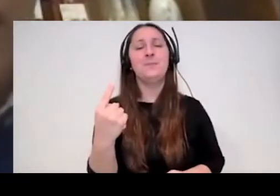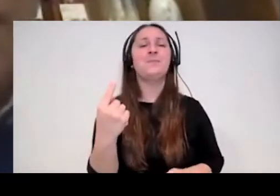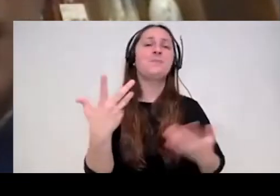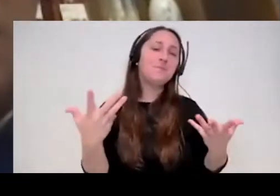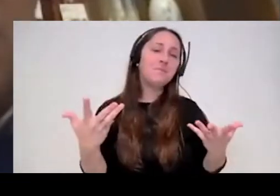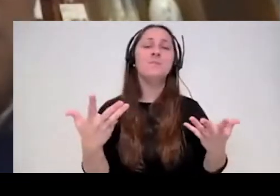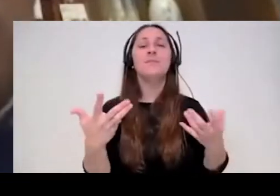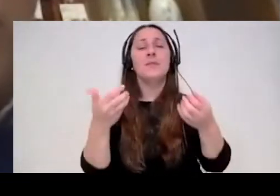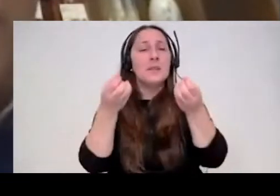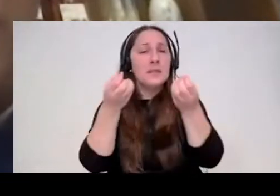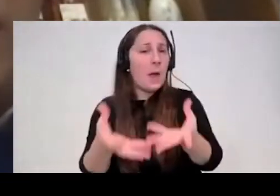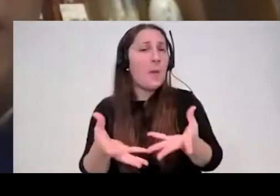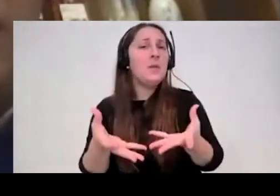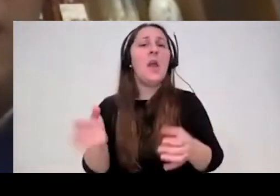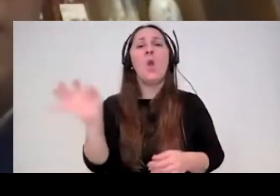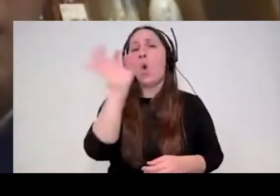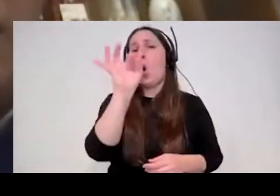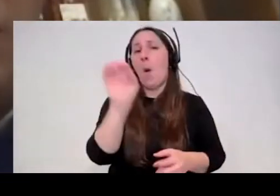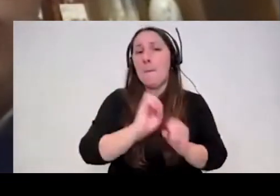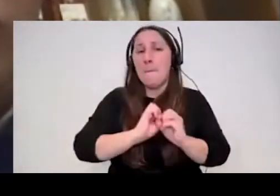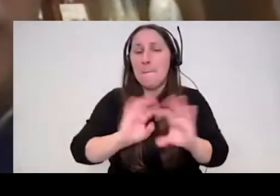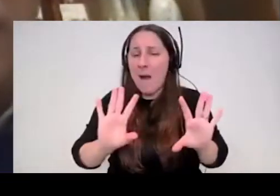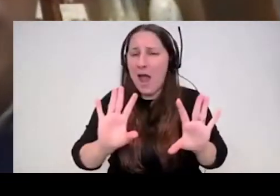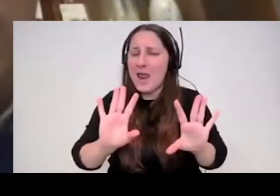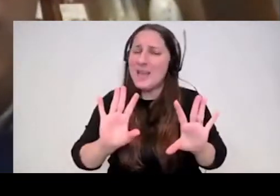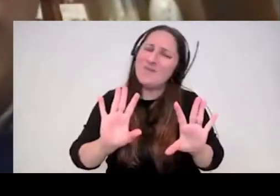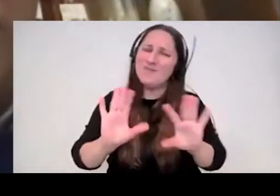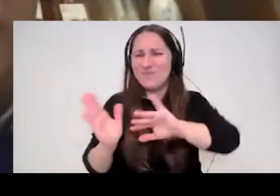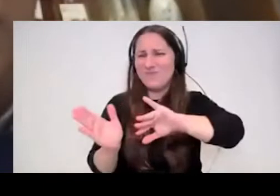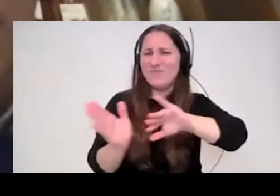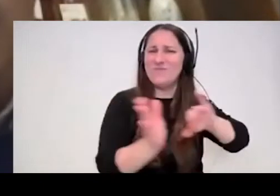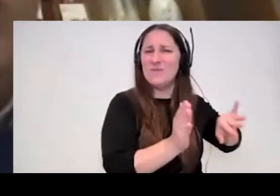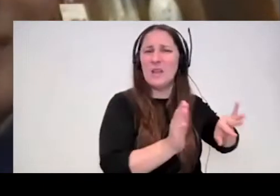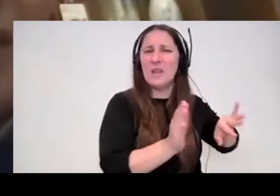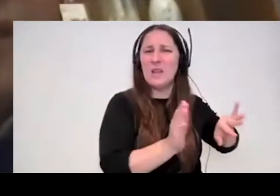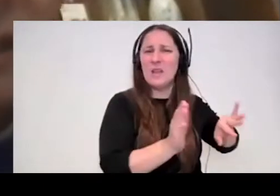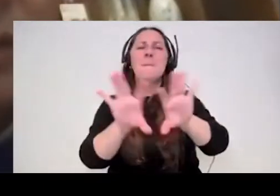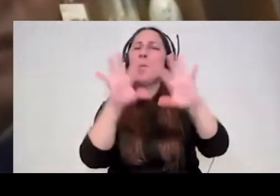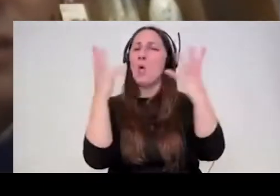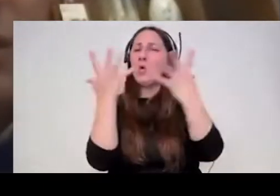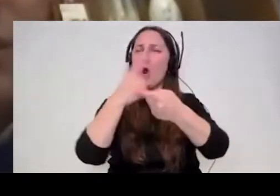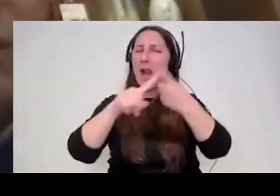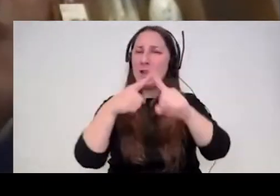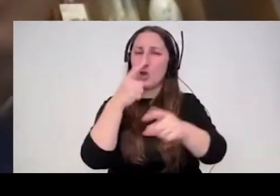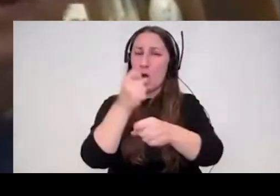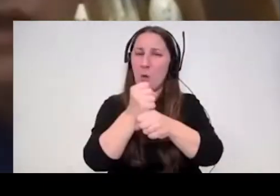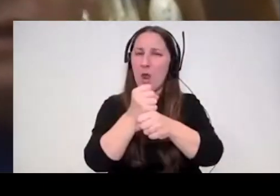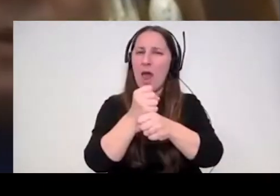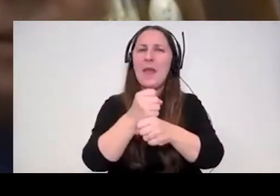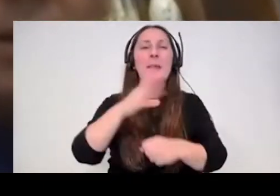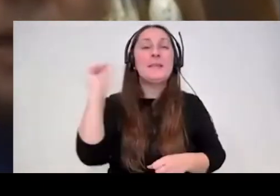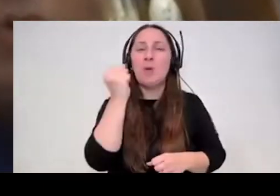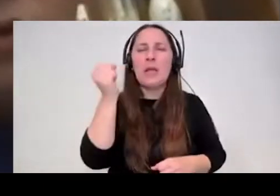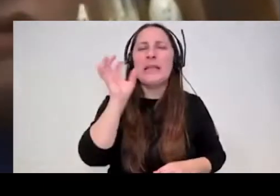bien o está mal, lo que hay que ver en el mundo de las relaciones laborales es los intereses en juego. ¿Y por